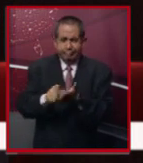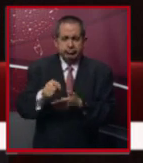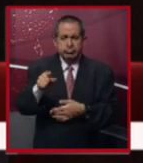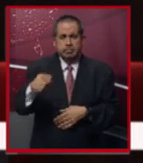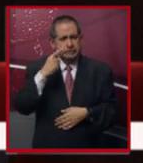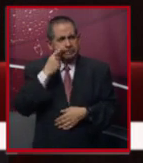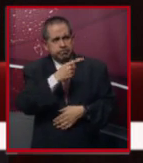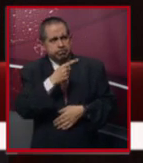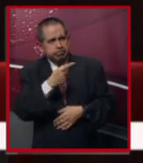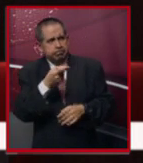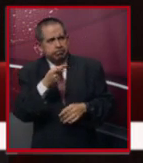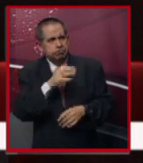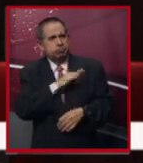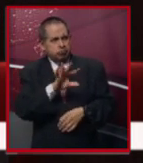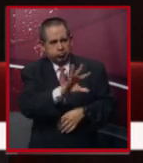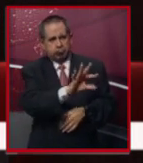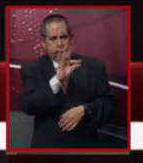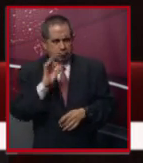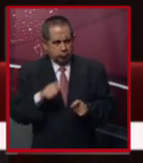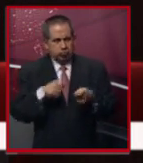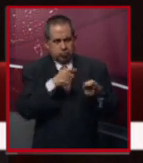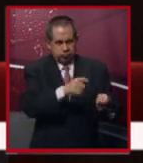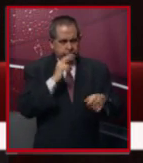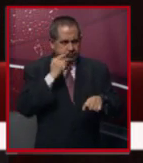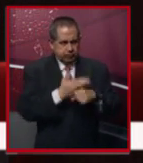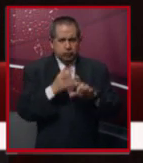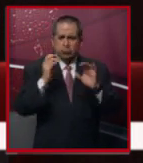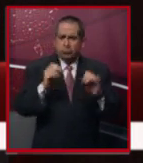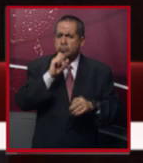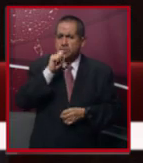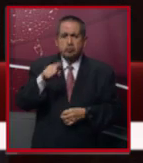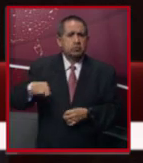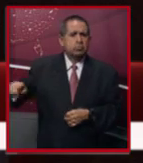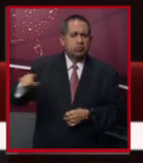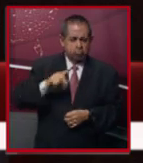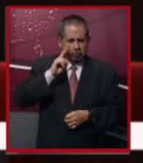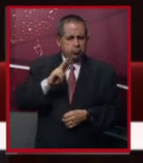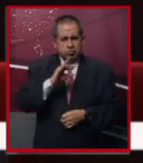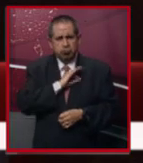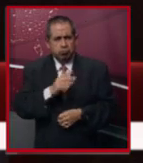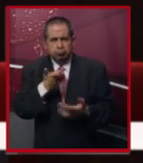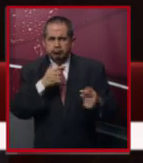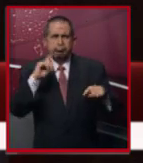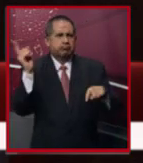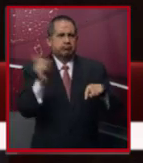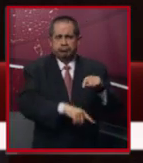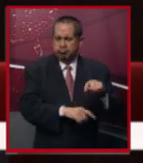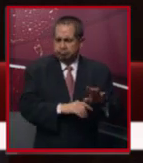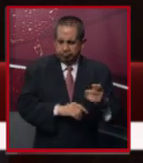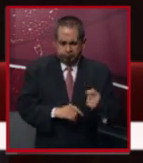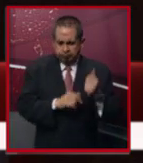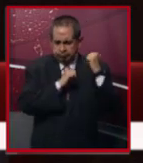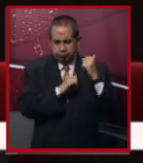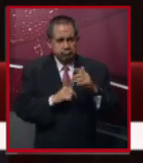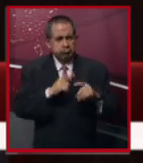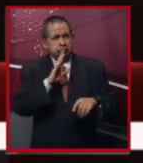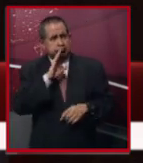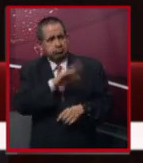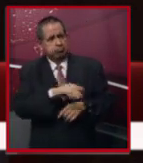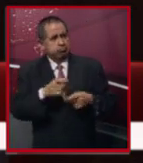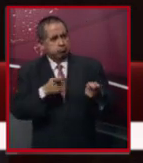elegir, pero también debe tener la capacidad de retirar del cargo a un